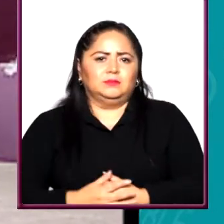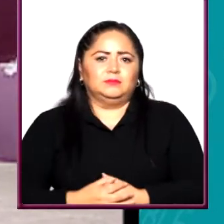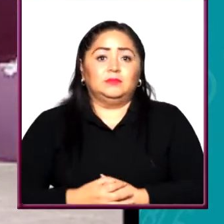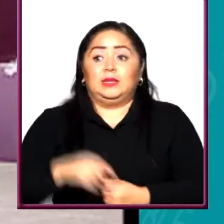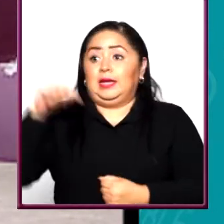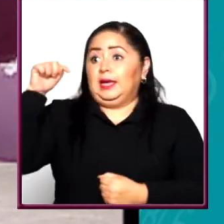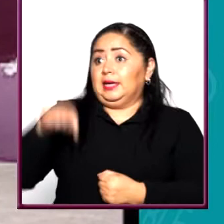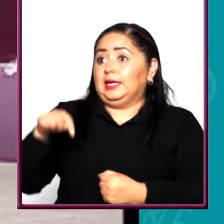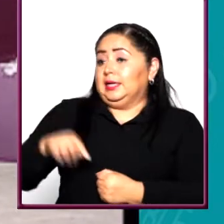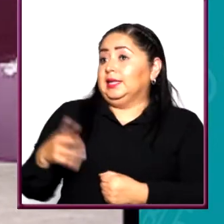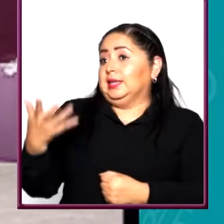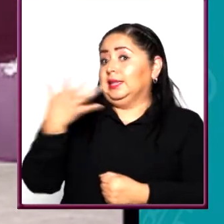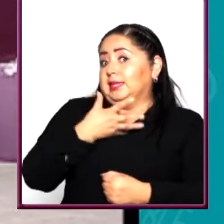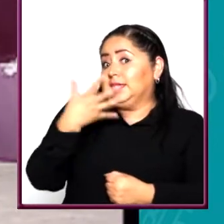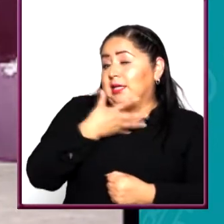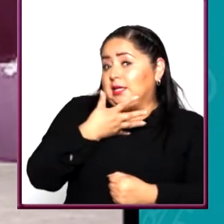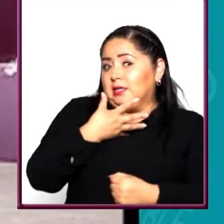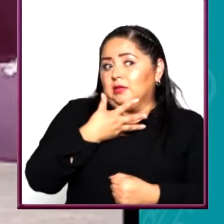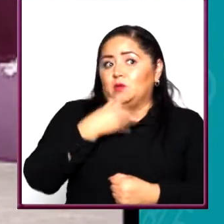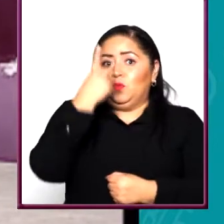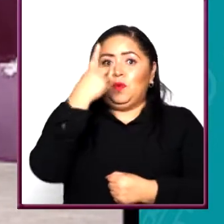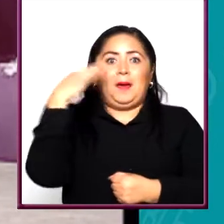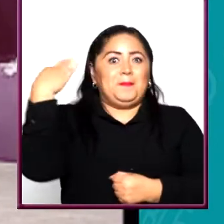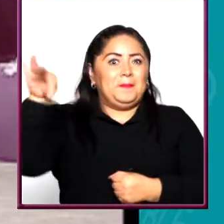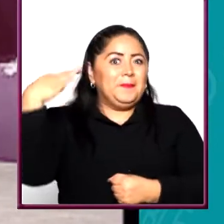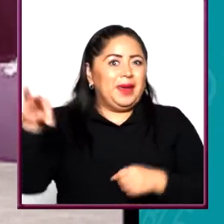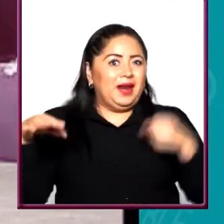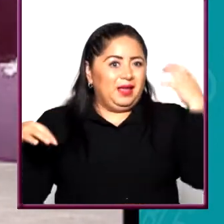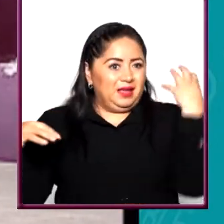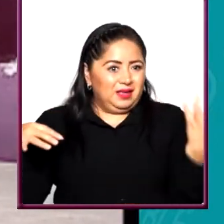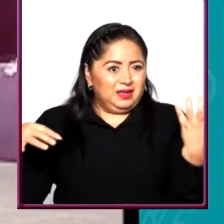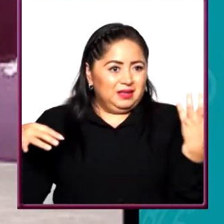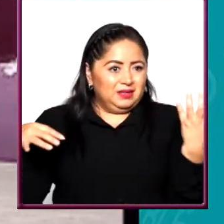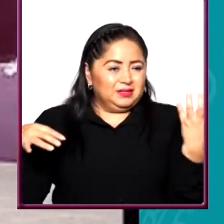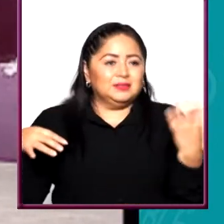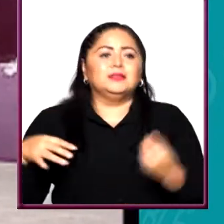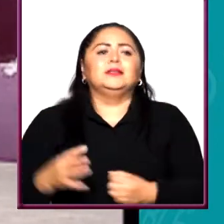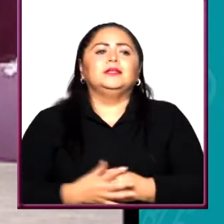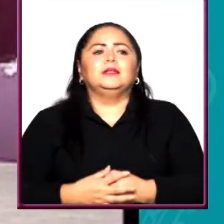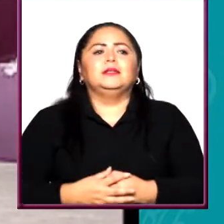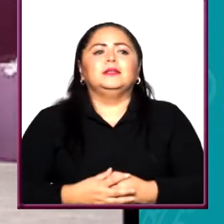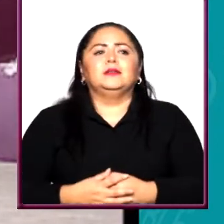femenino. Aquí tengo una pera,